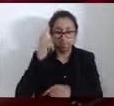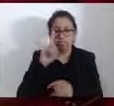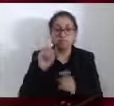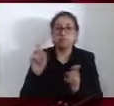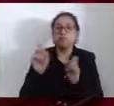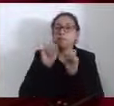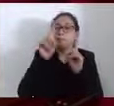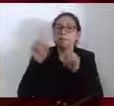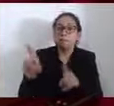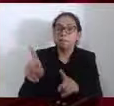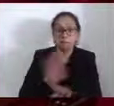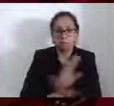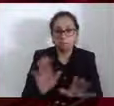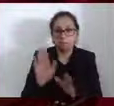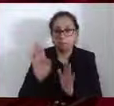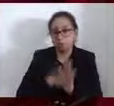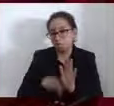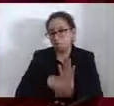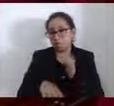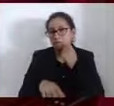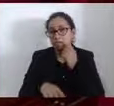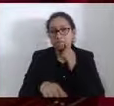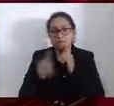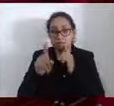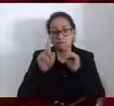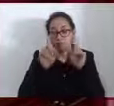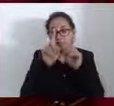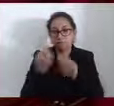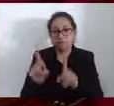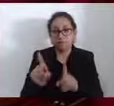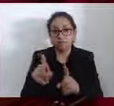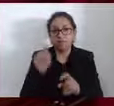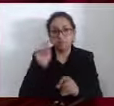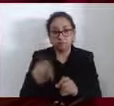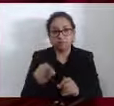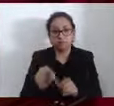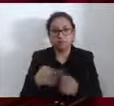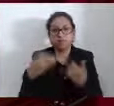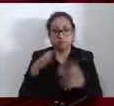consulta popular, y esa consulta popular con este amparo queda truncada.